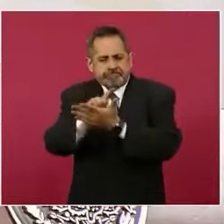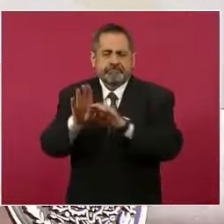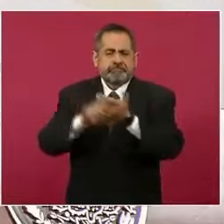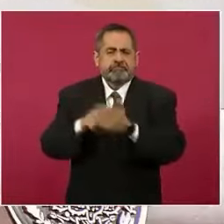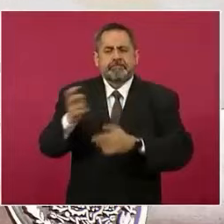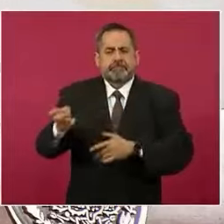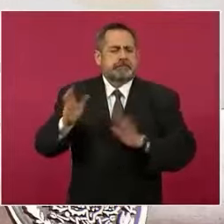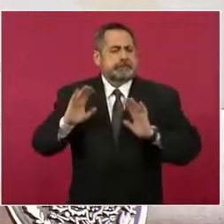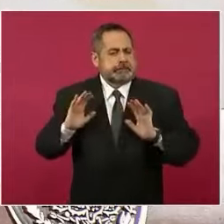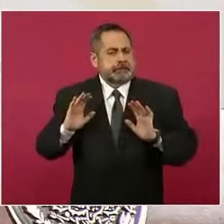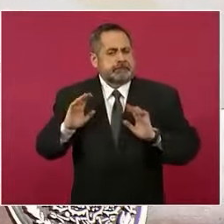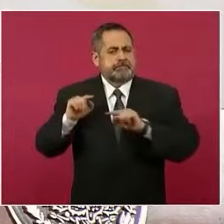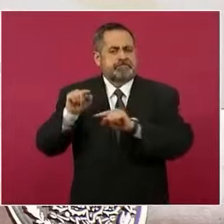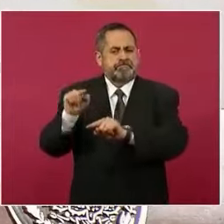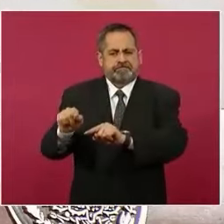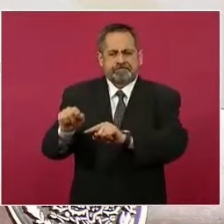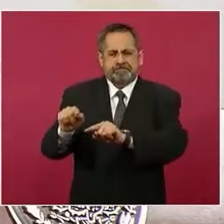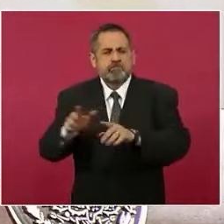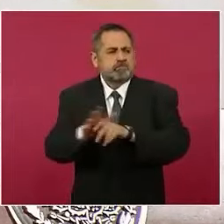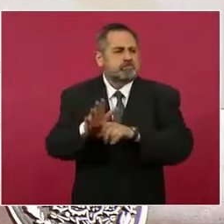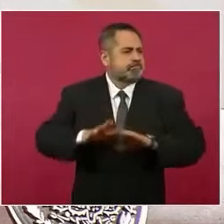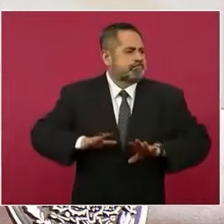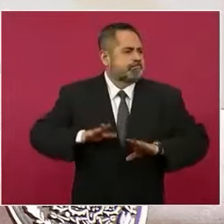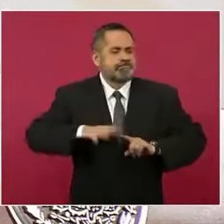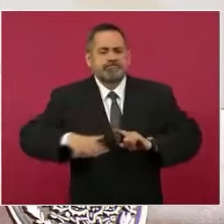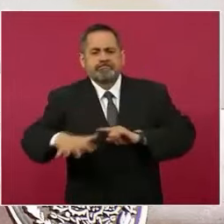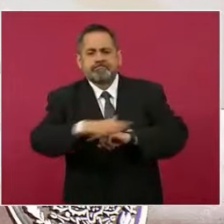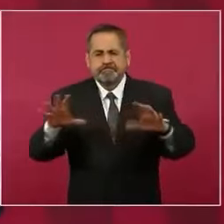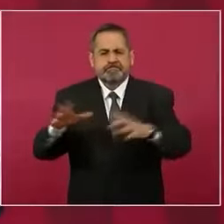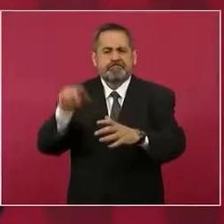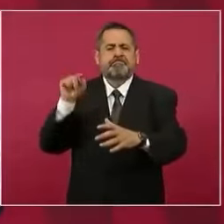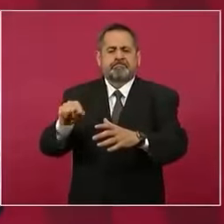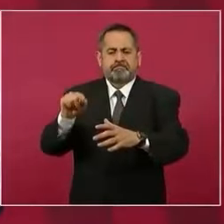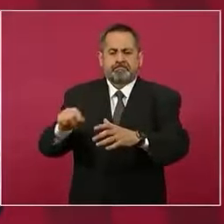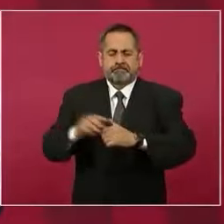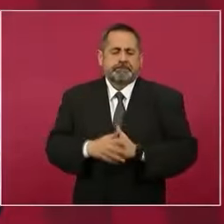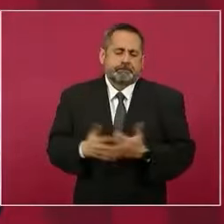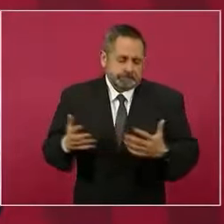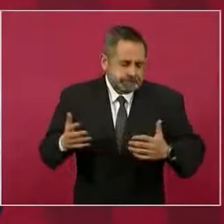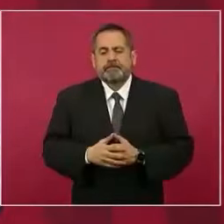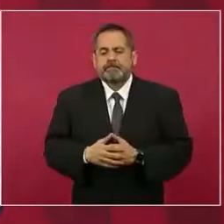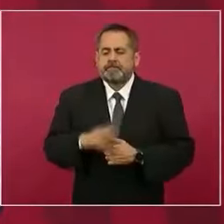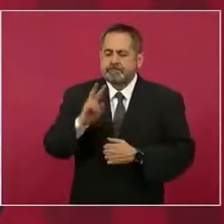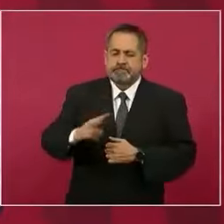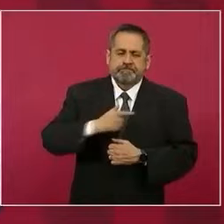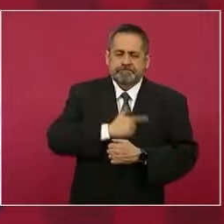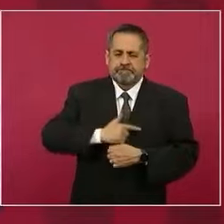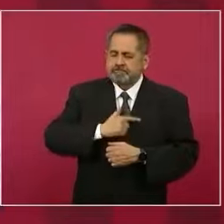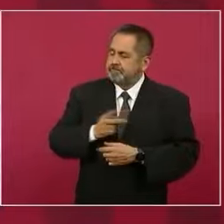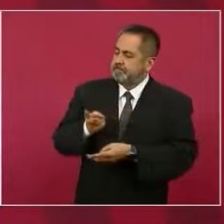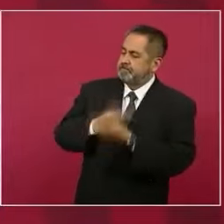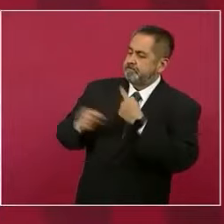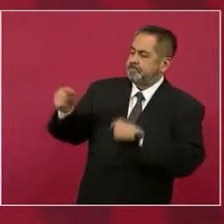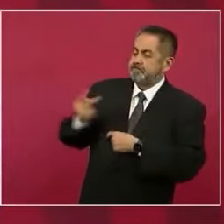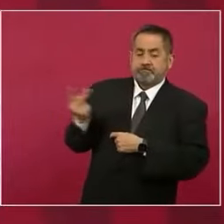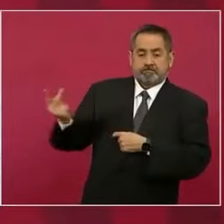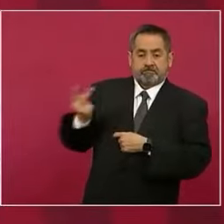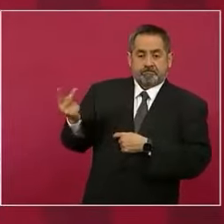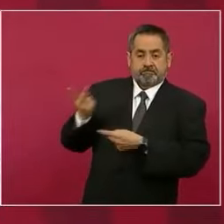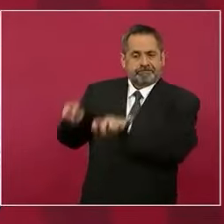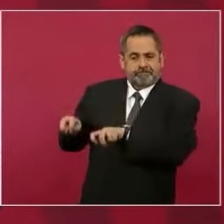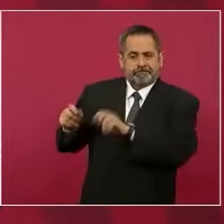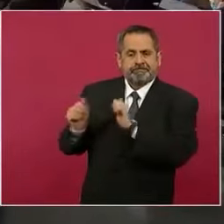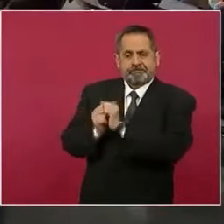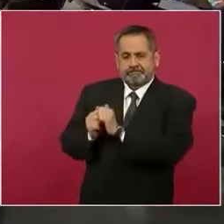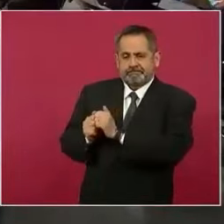sobre estos temas que son de interés para los mexicanos. Pero nos da mucho gusto que Jeremy y Laura estén